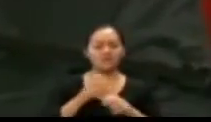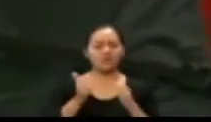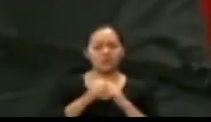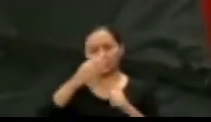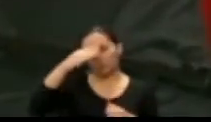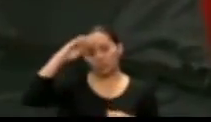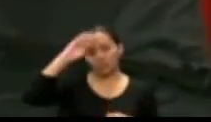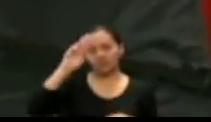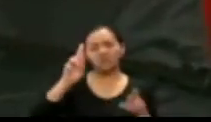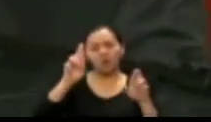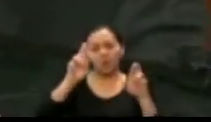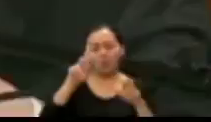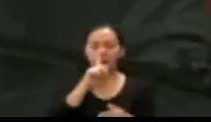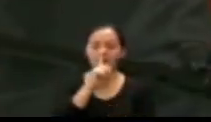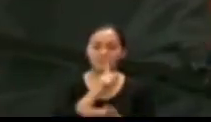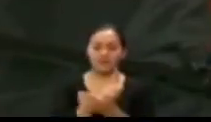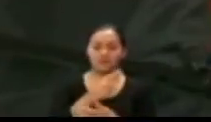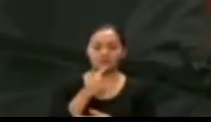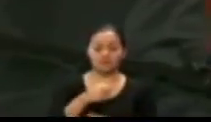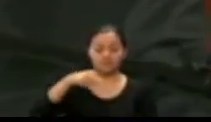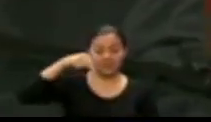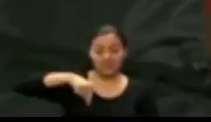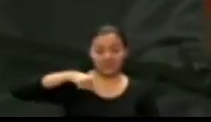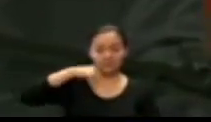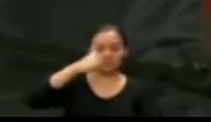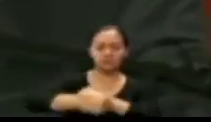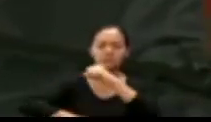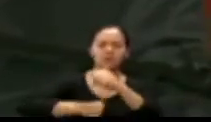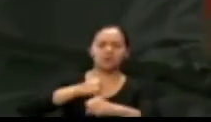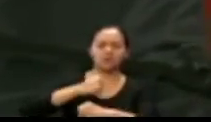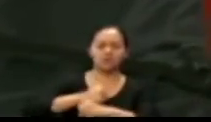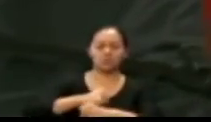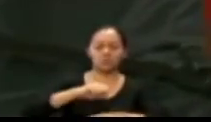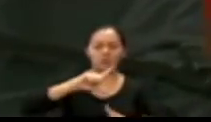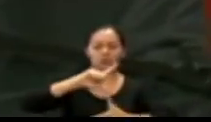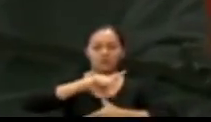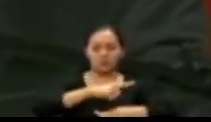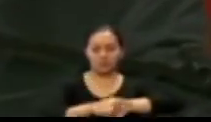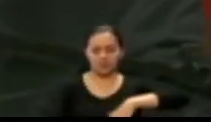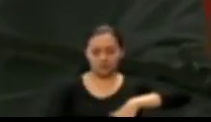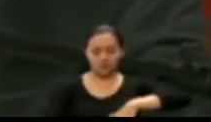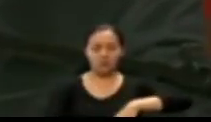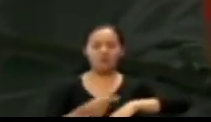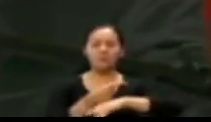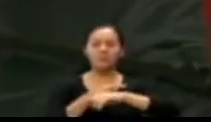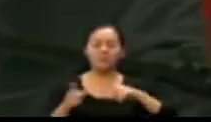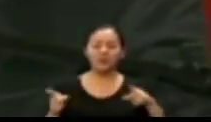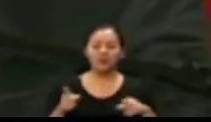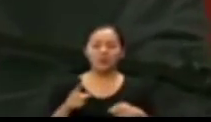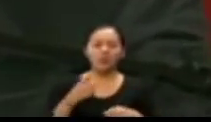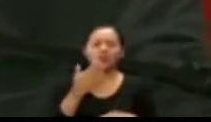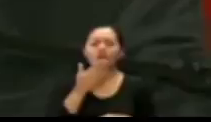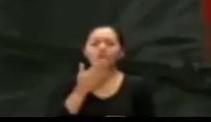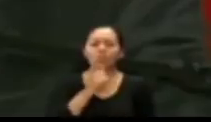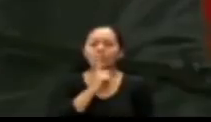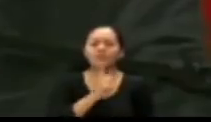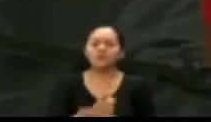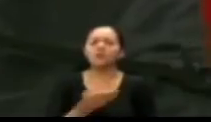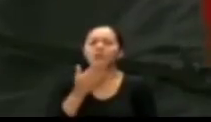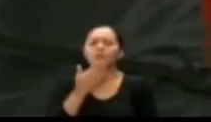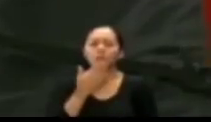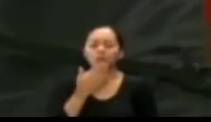ojalá eso se concrete. Este es el siglo para América Latina. Pero para que esto sea verdad,